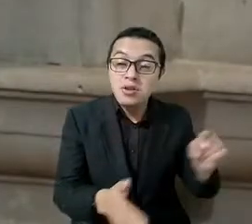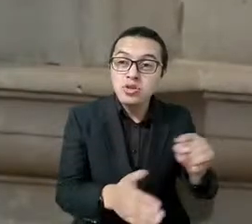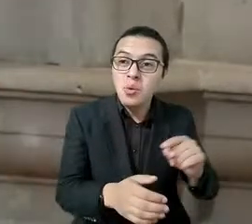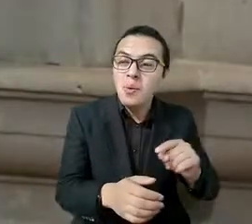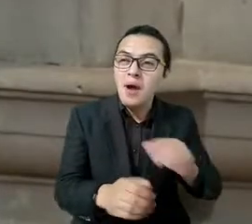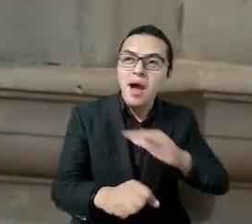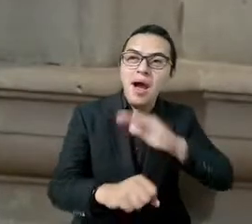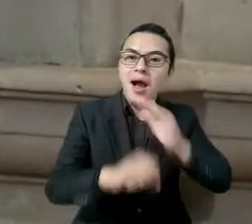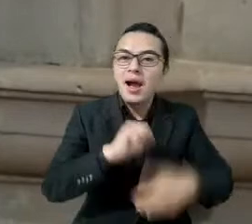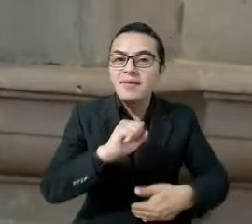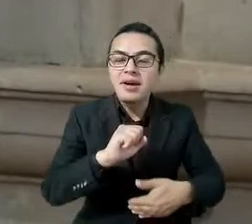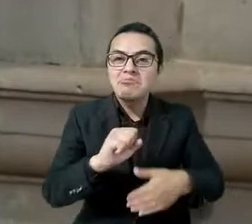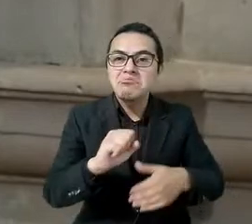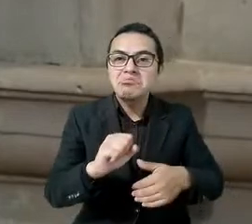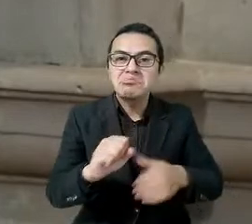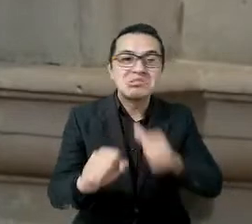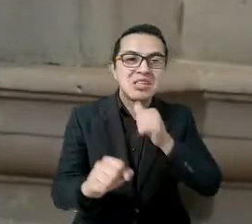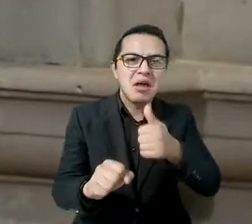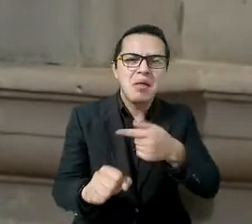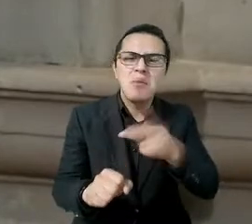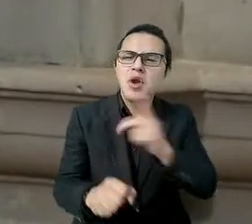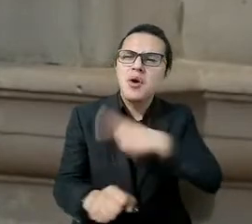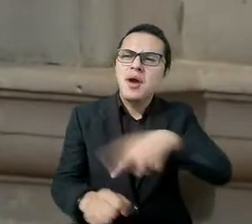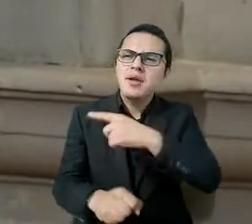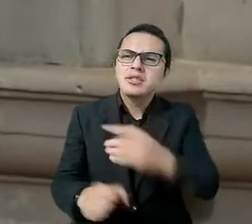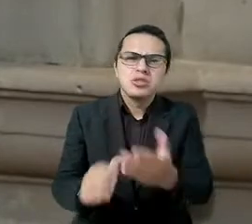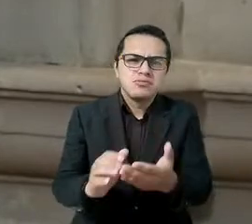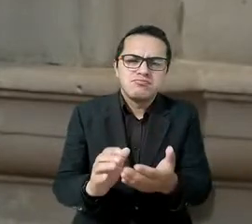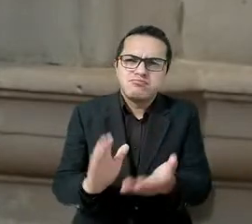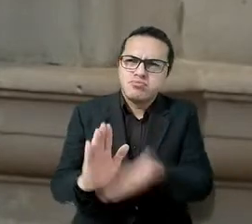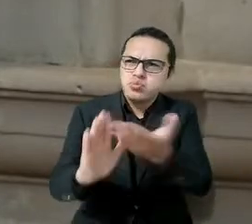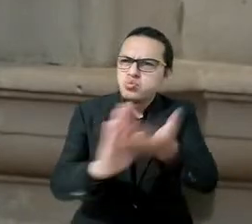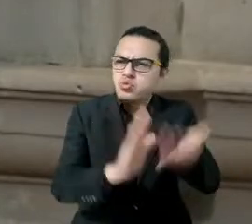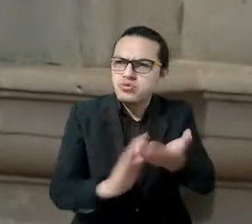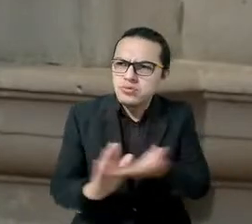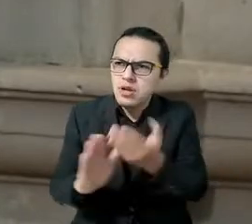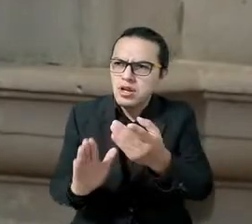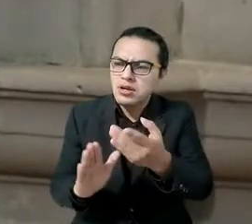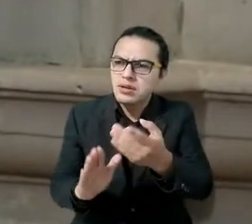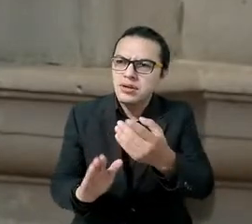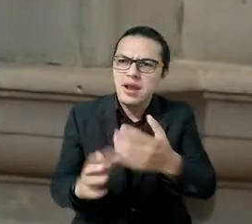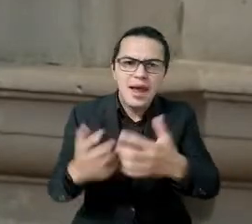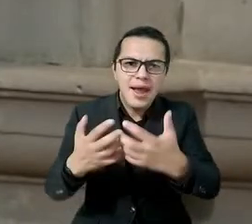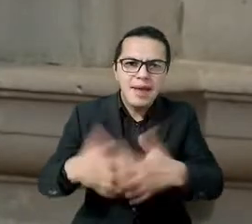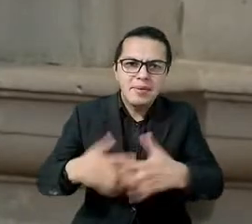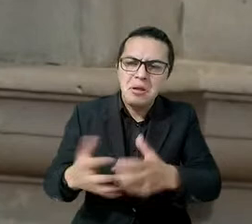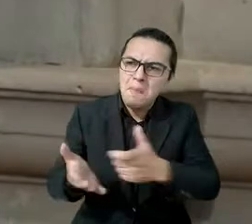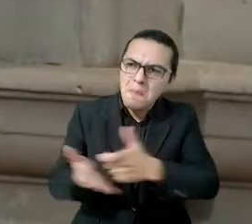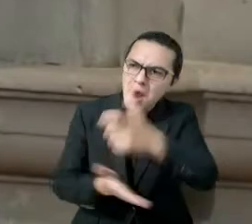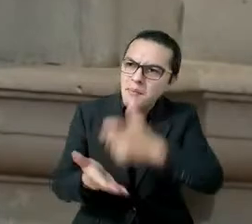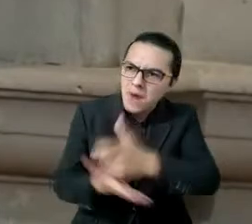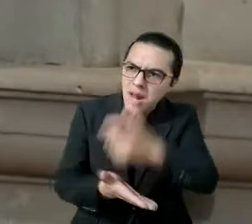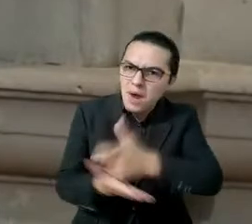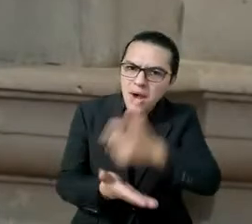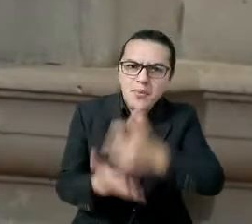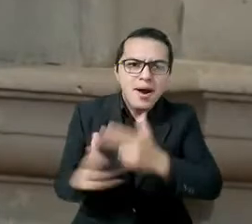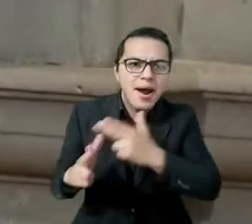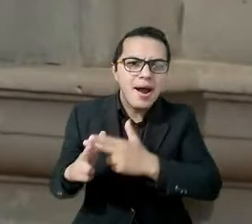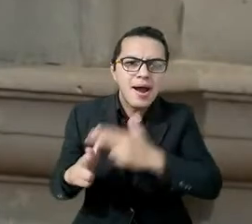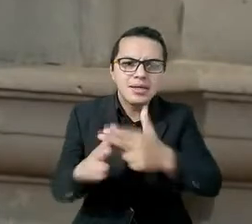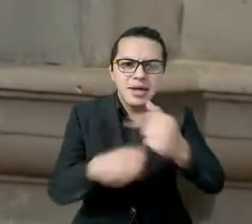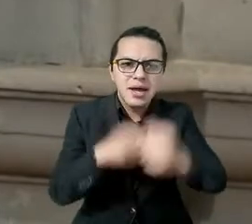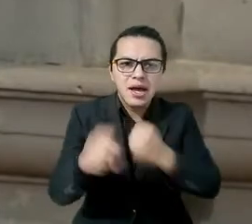el 2022, de acuerdo con el Instituto de Salud del Estado de México. Dentro